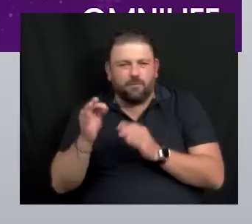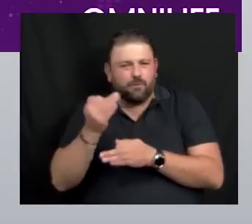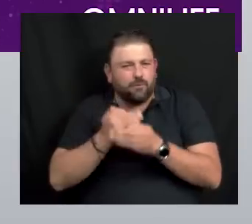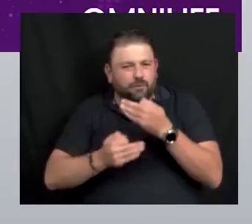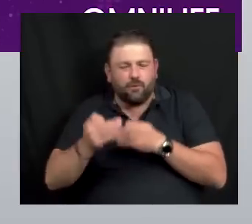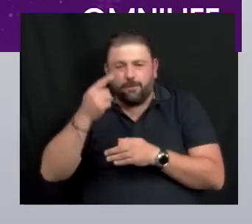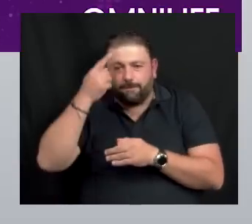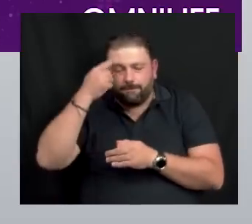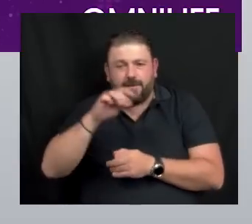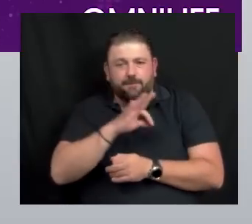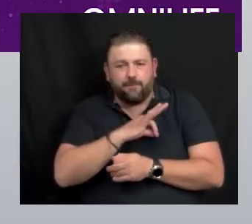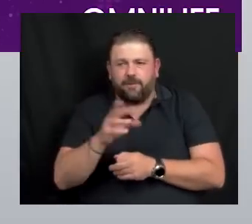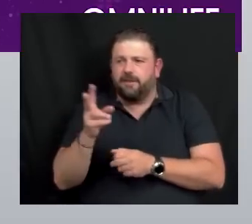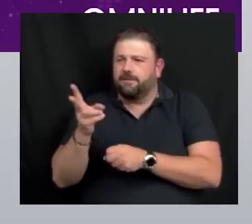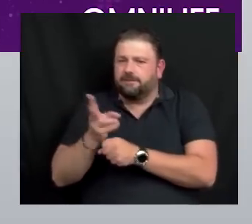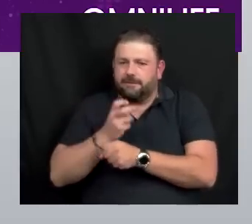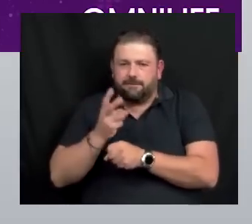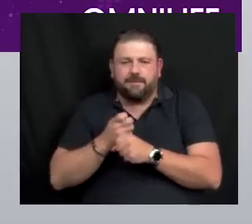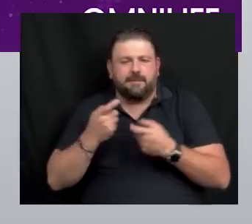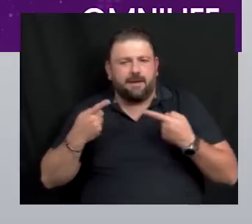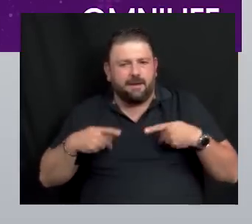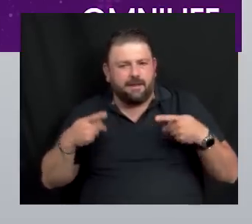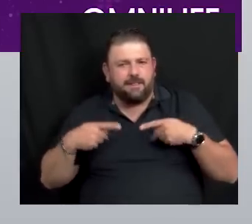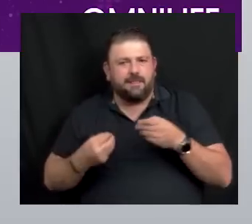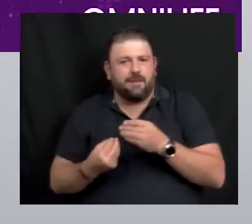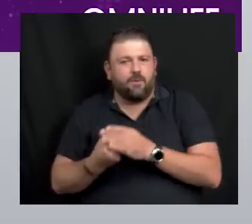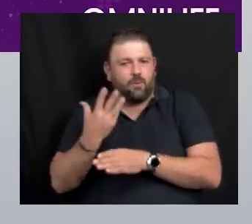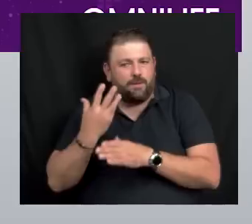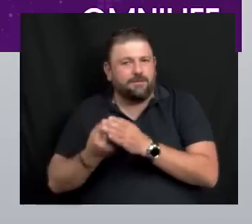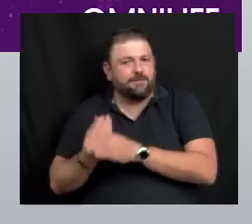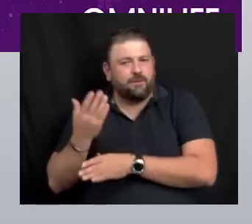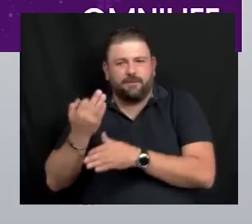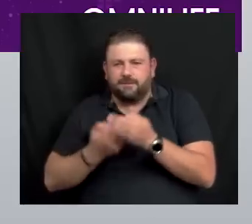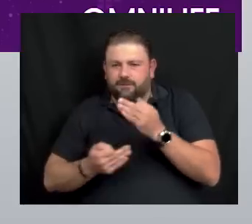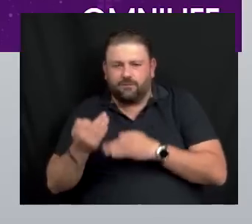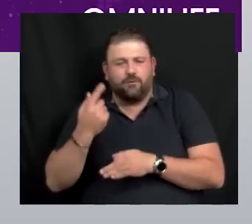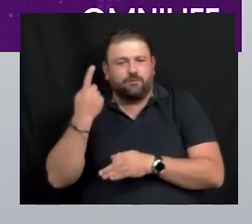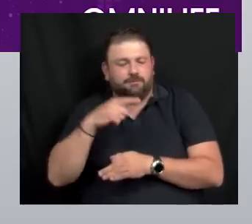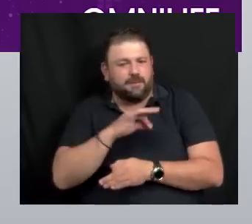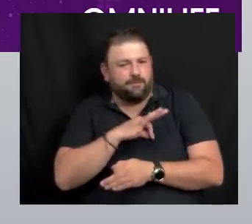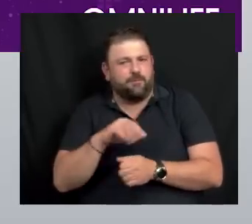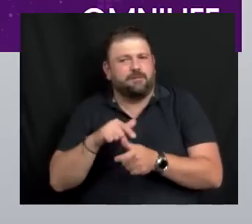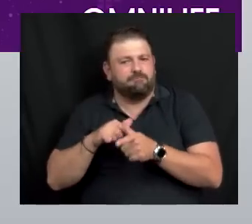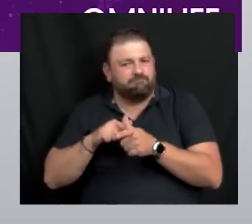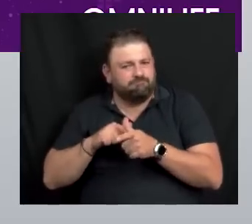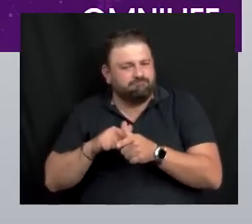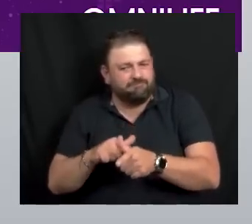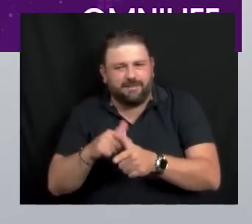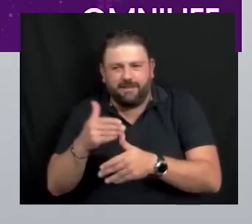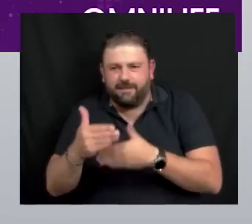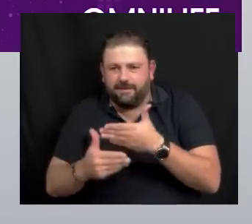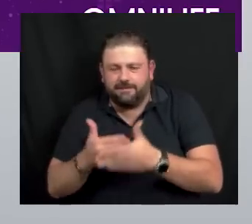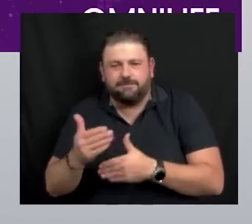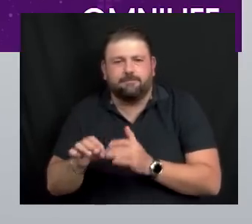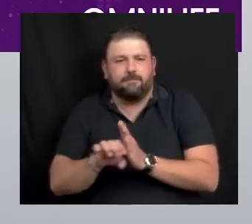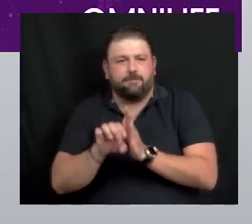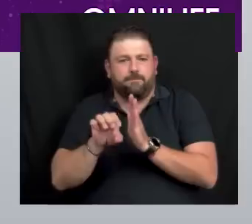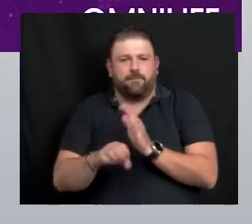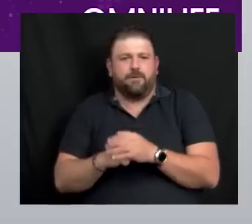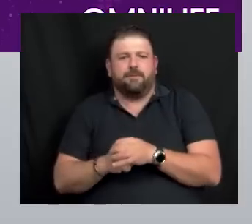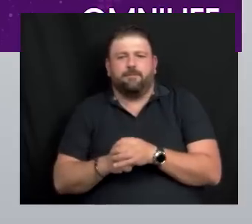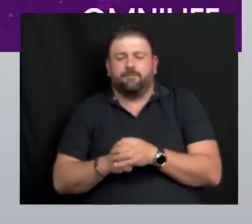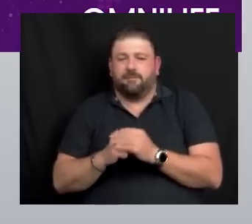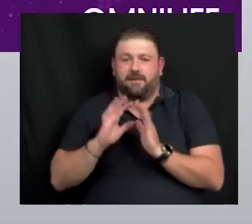gente nueva y no nueva, y decirles lo que sigue al camino un poco más adelante. Por ejemplo, llegamos